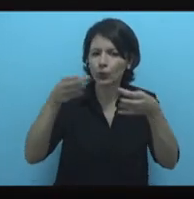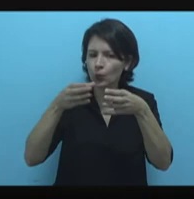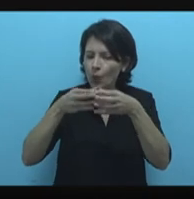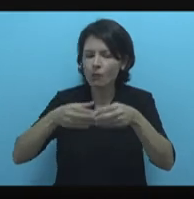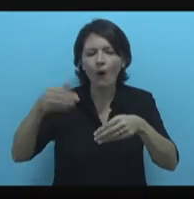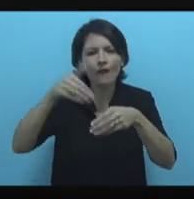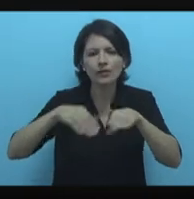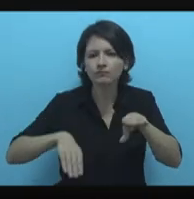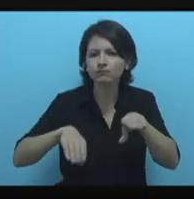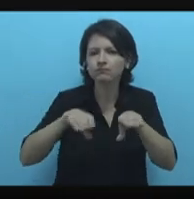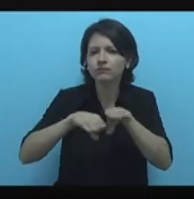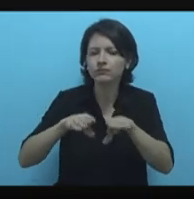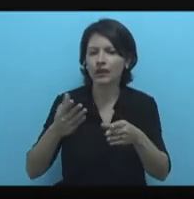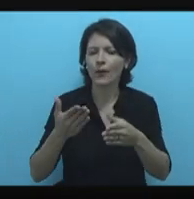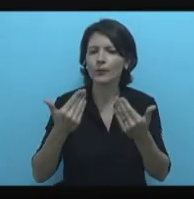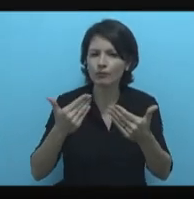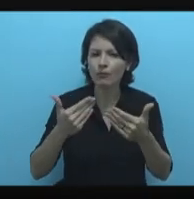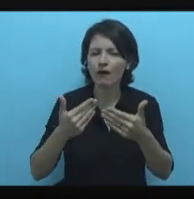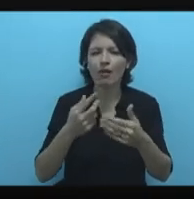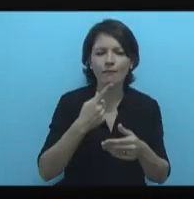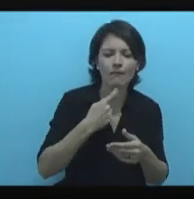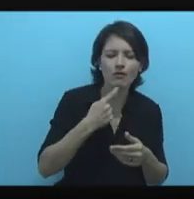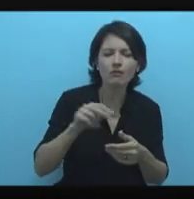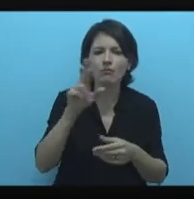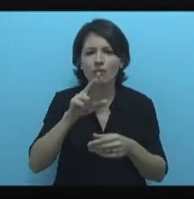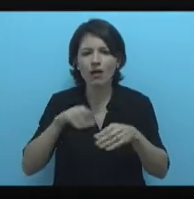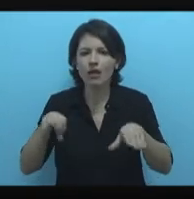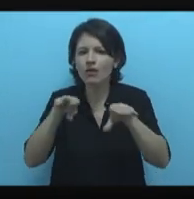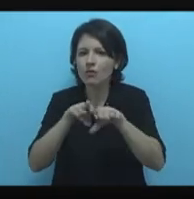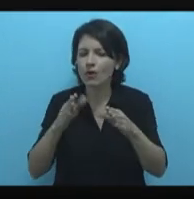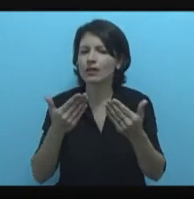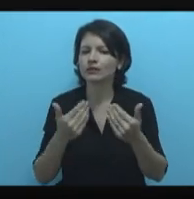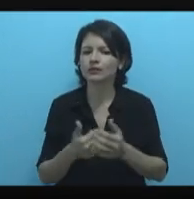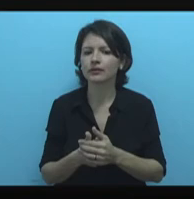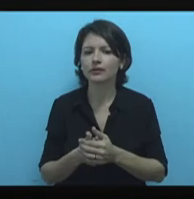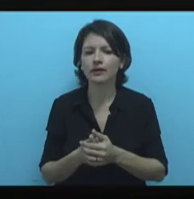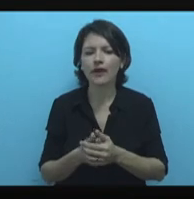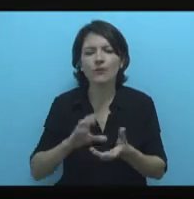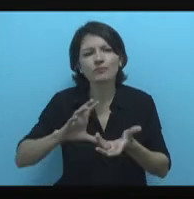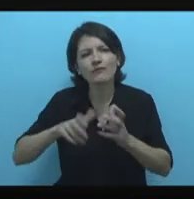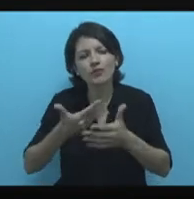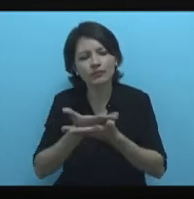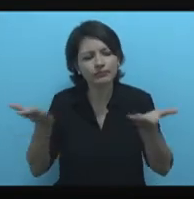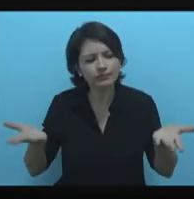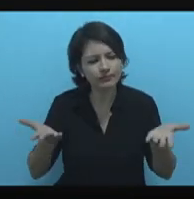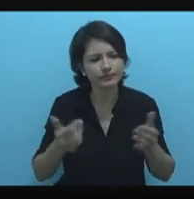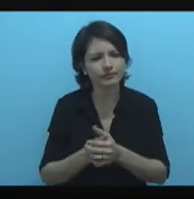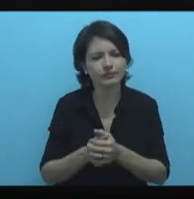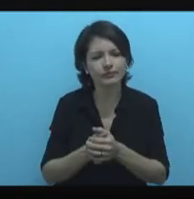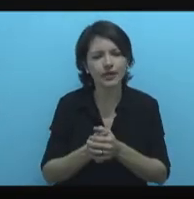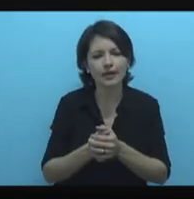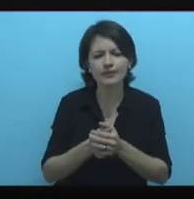la sociedad civil también es una forma de poner en discusión las violencias machistas